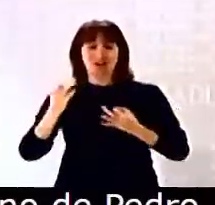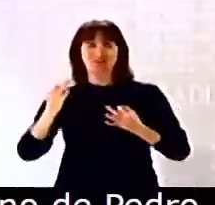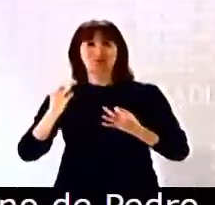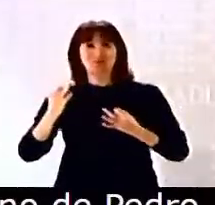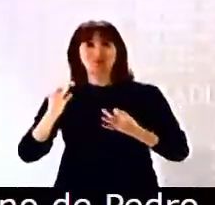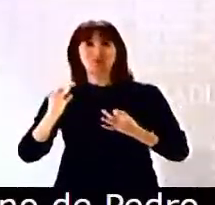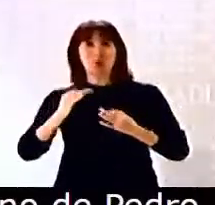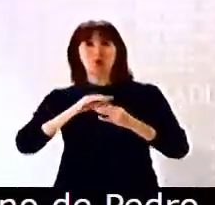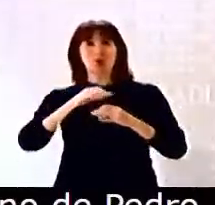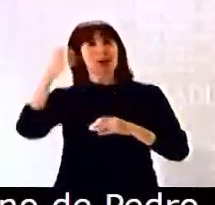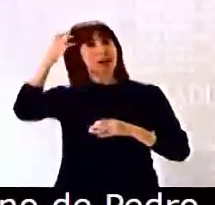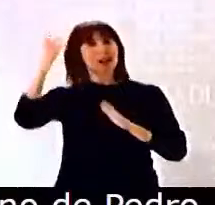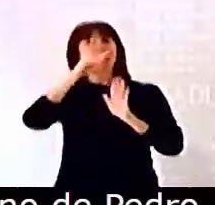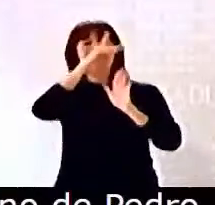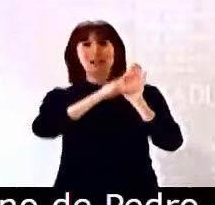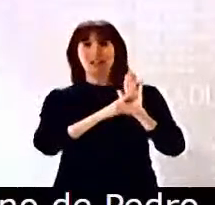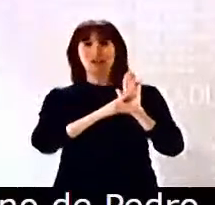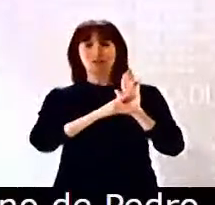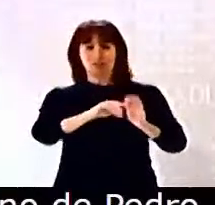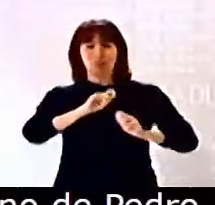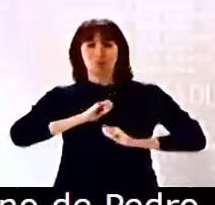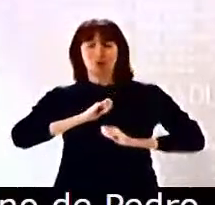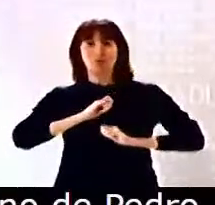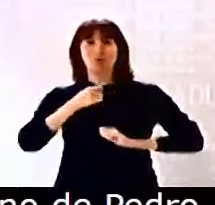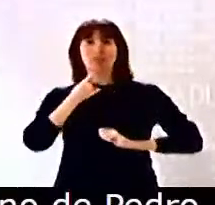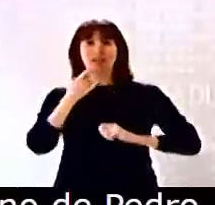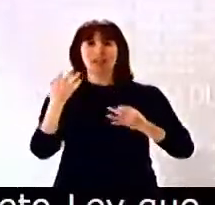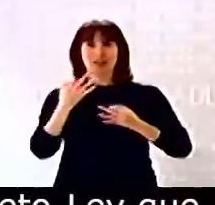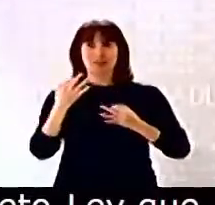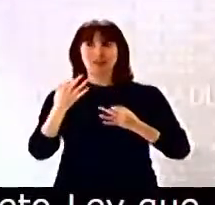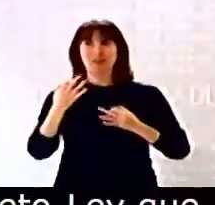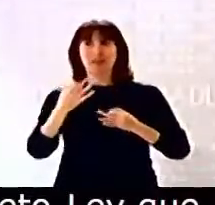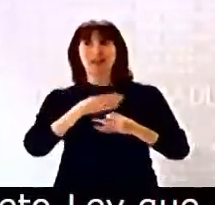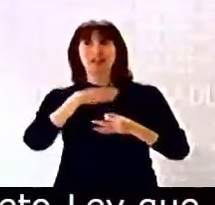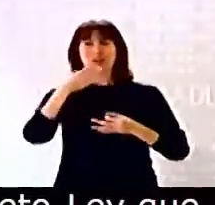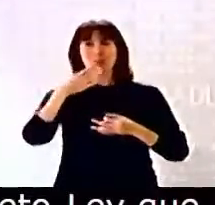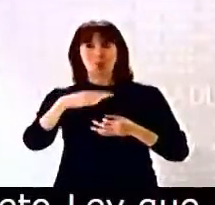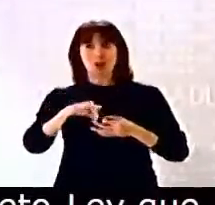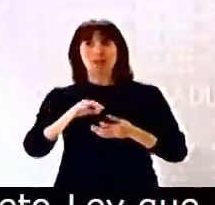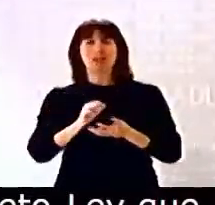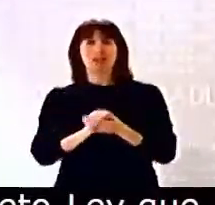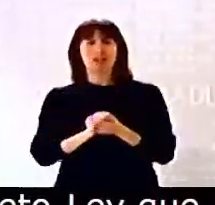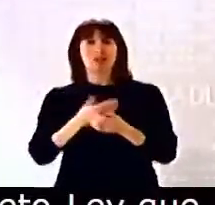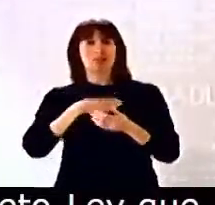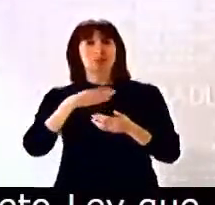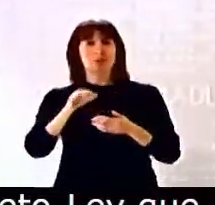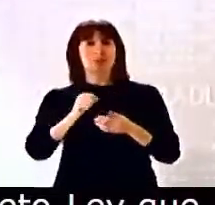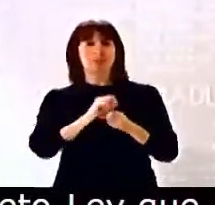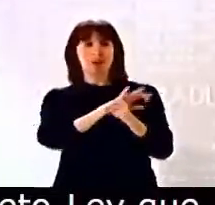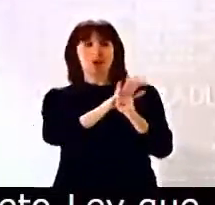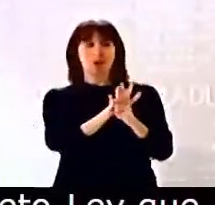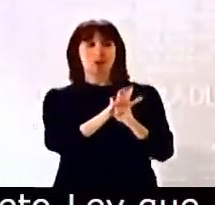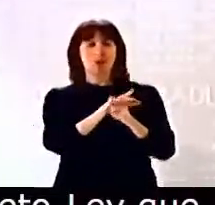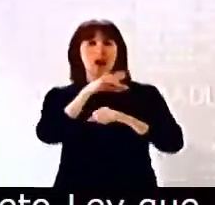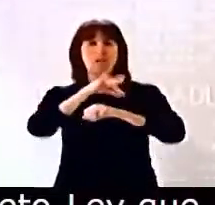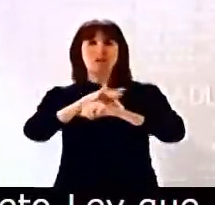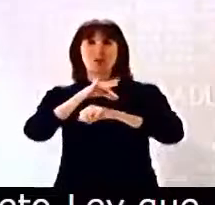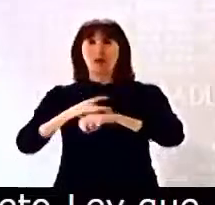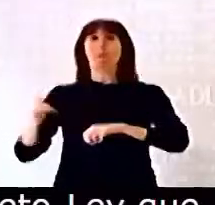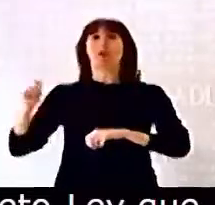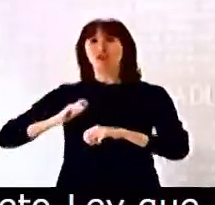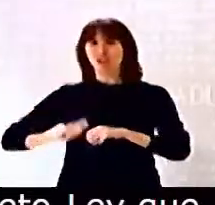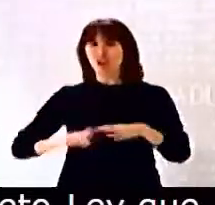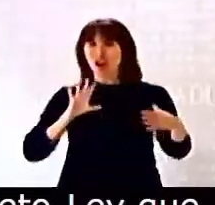Real Decreto que viene, por un lado, a considerar la COVID-19 como una enfermedad